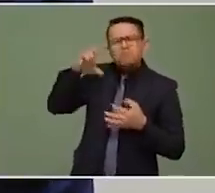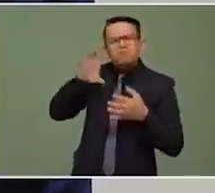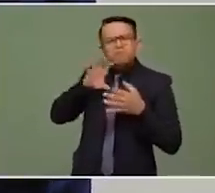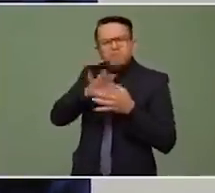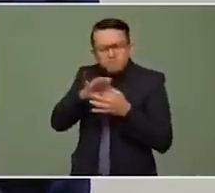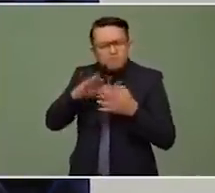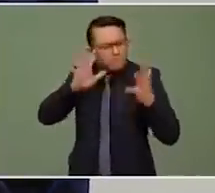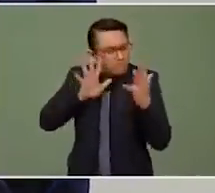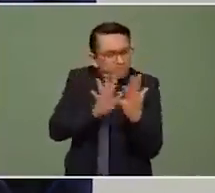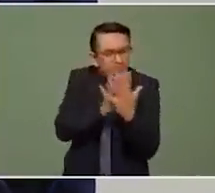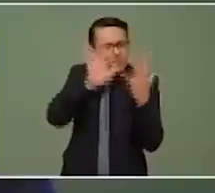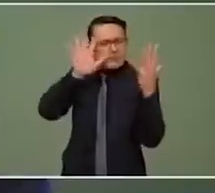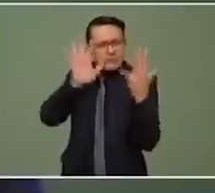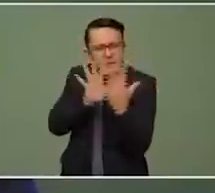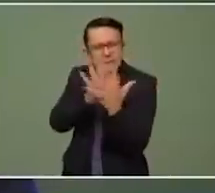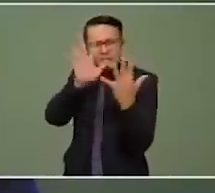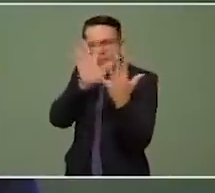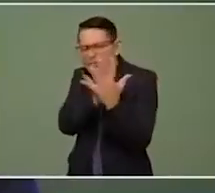participación